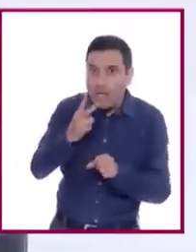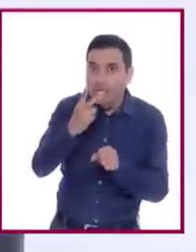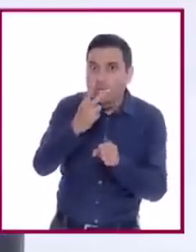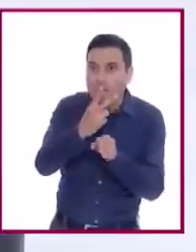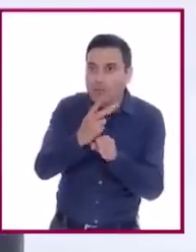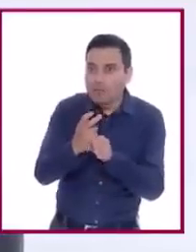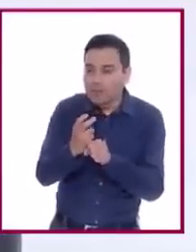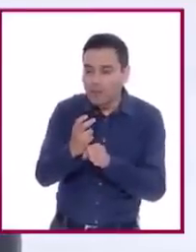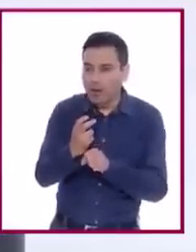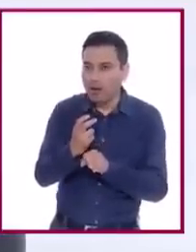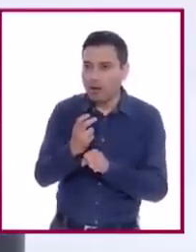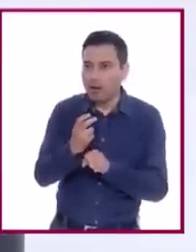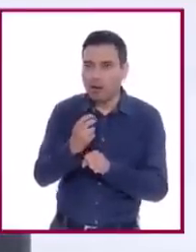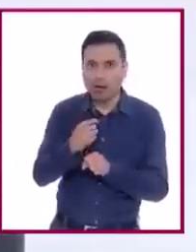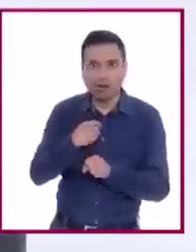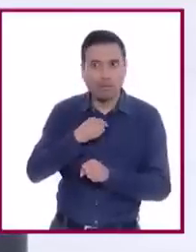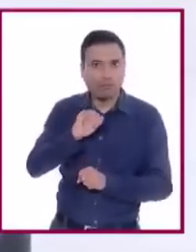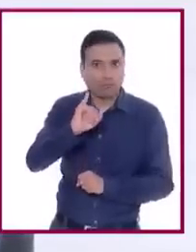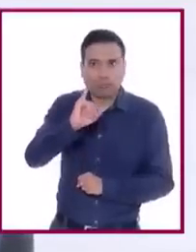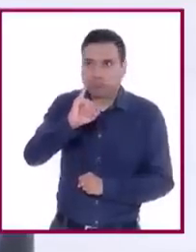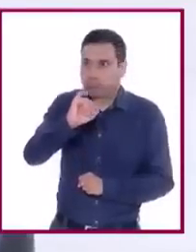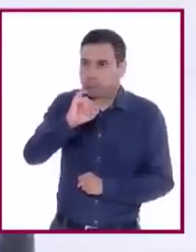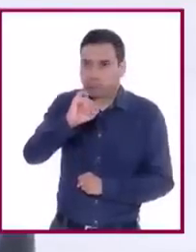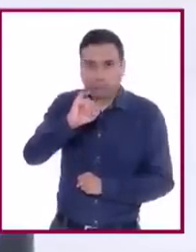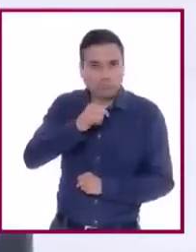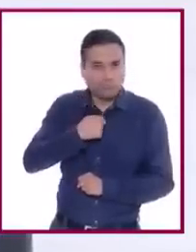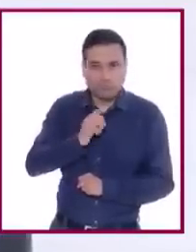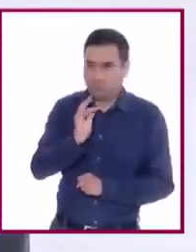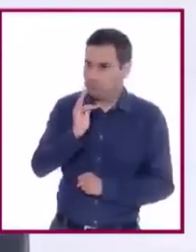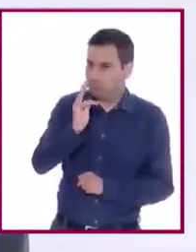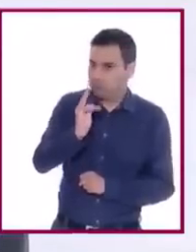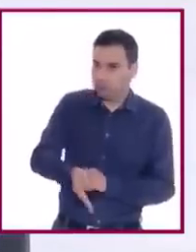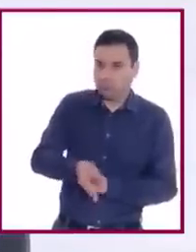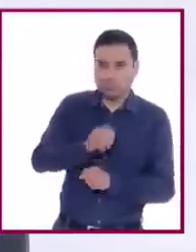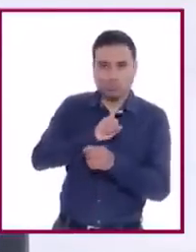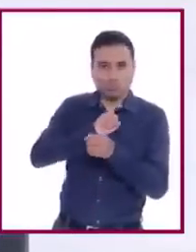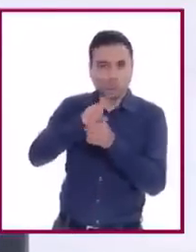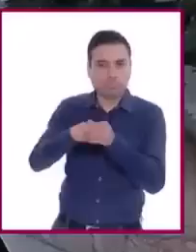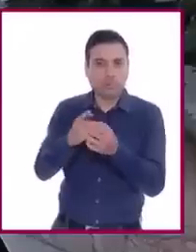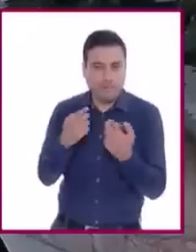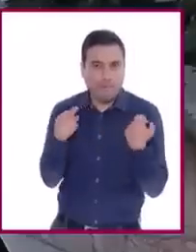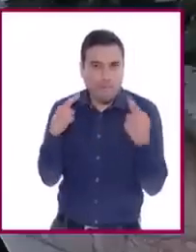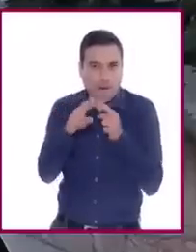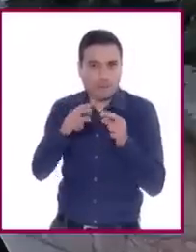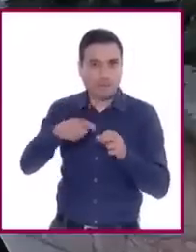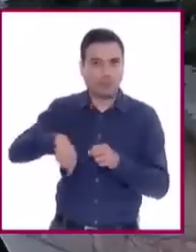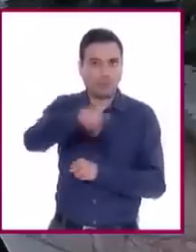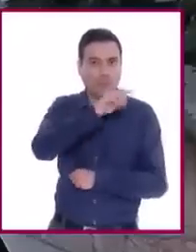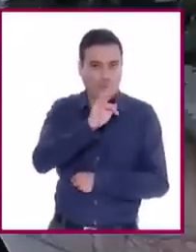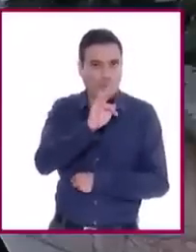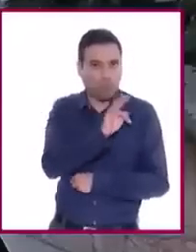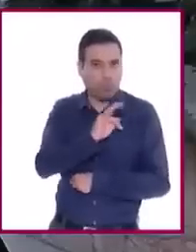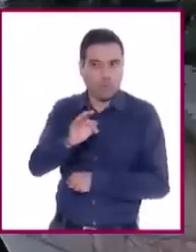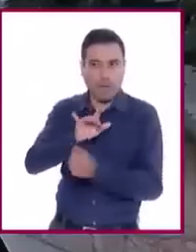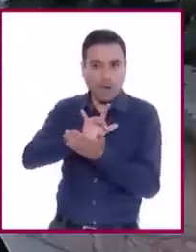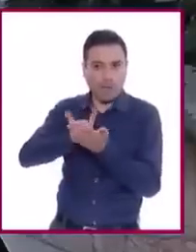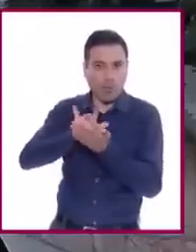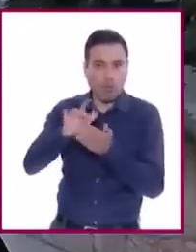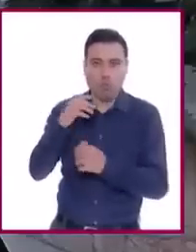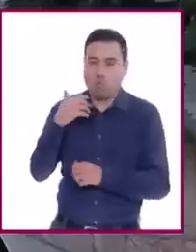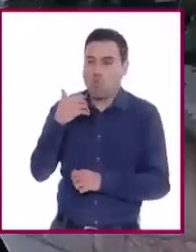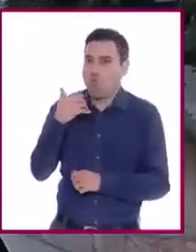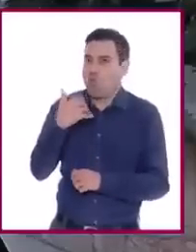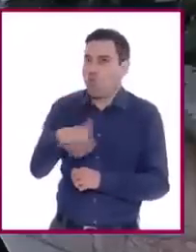docentes pudieran ser parte de estas ediciones que hasta el día de hoy